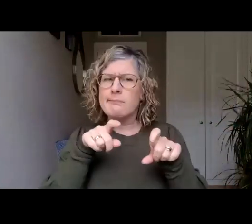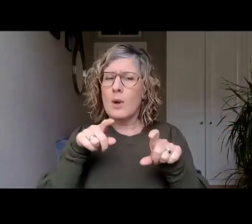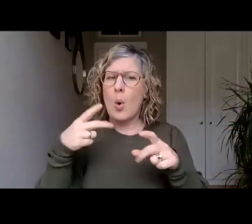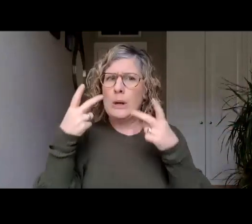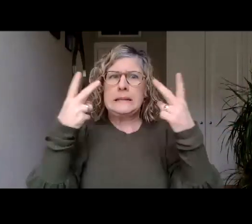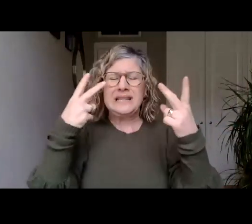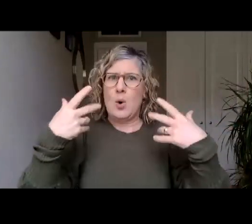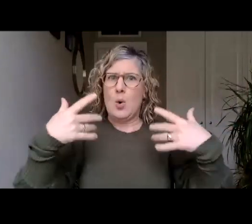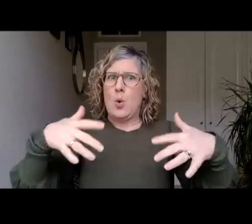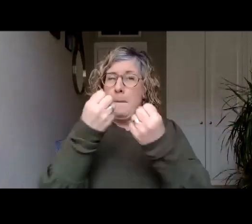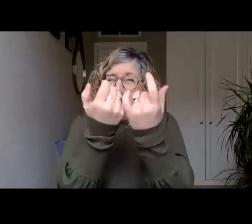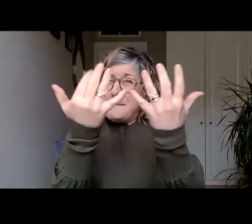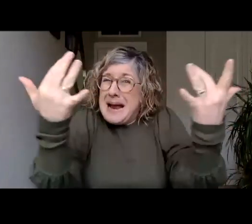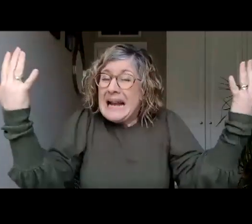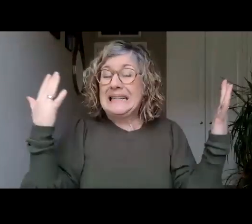creación.